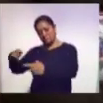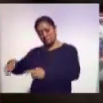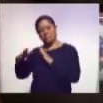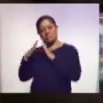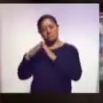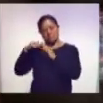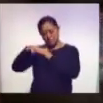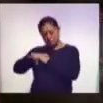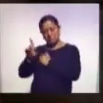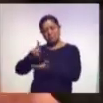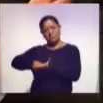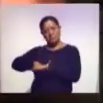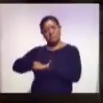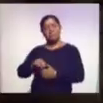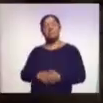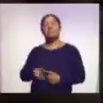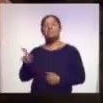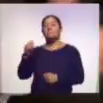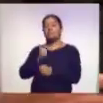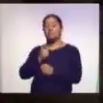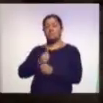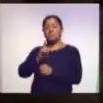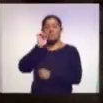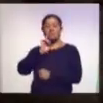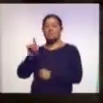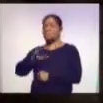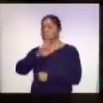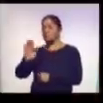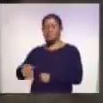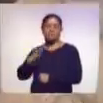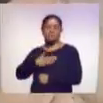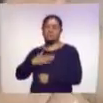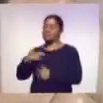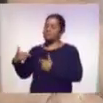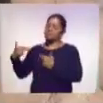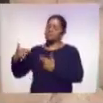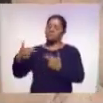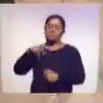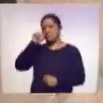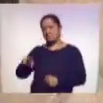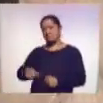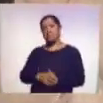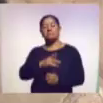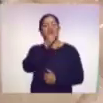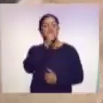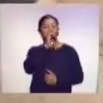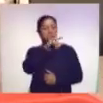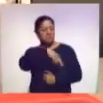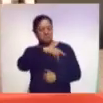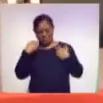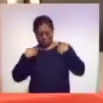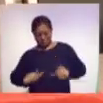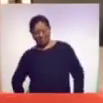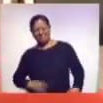casa. Entonces, fallece su abuelita de ella y nosotros seguimos la tradición. Los padres de familia visten a sus pequeños hijos